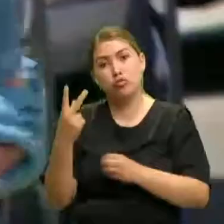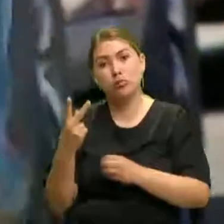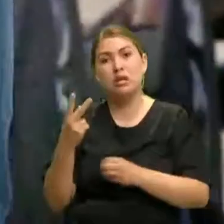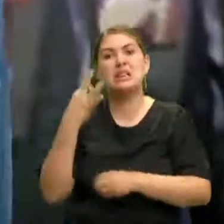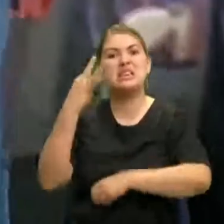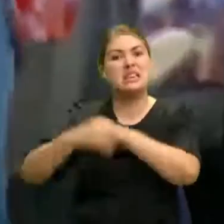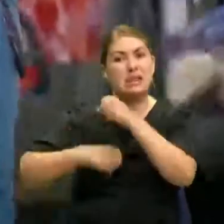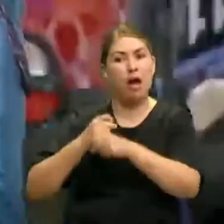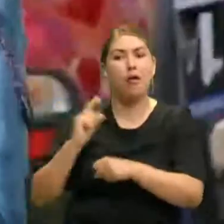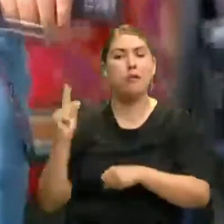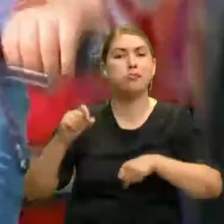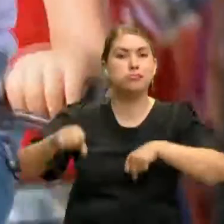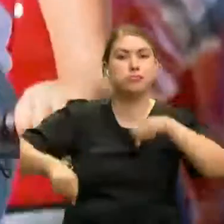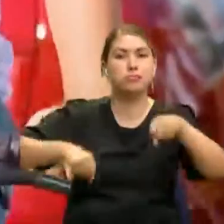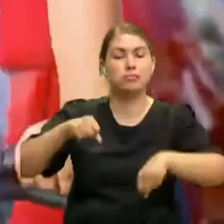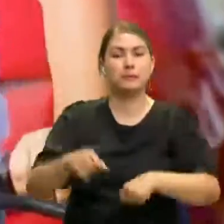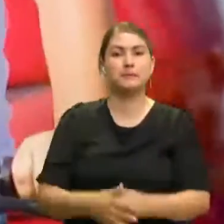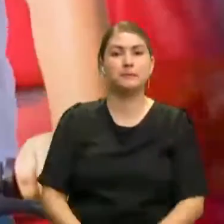duró 3 años.